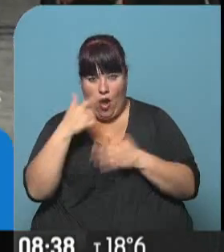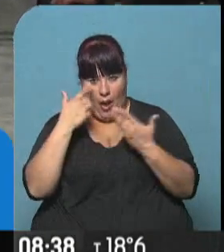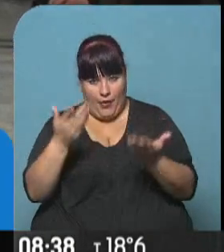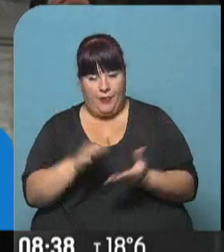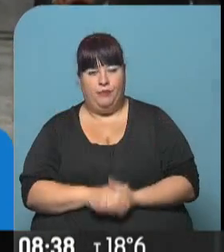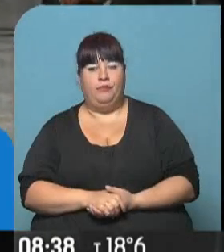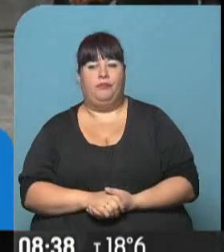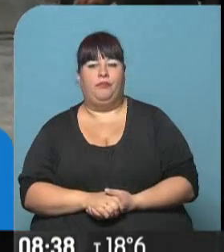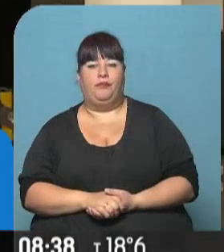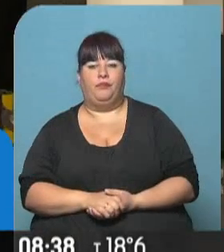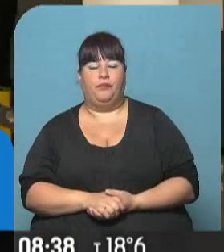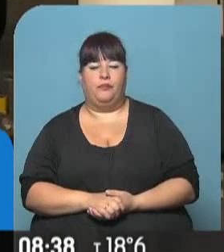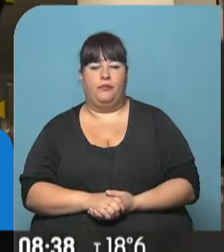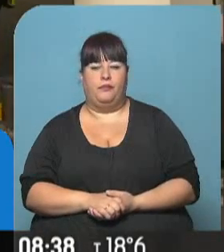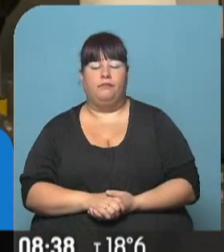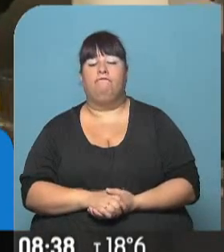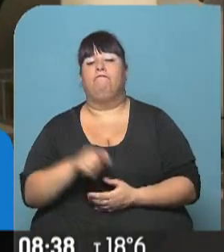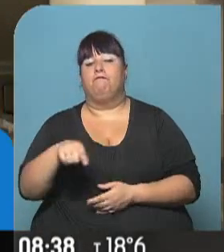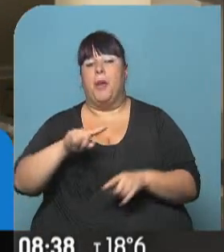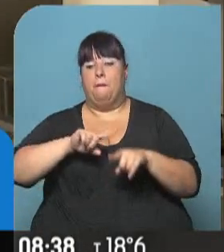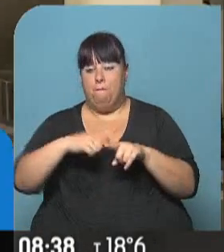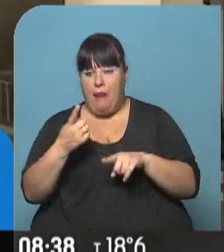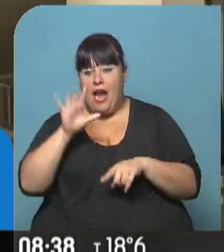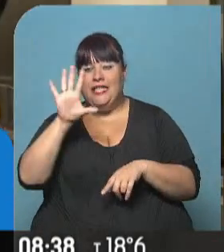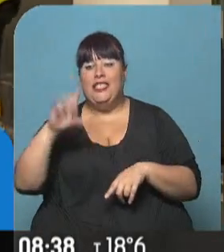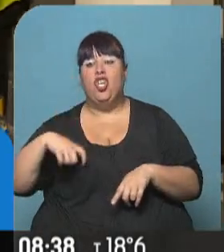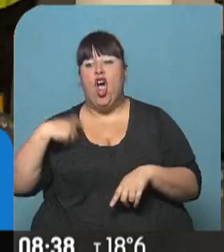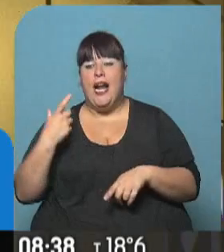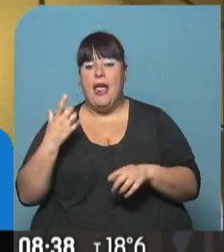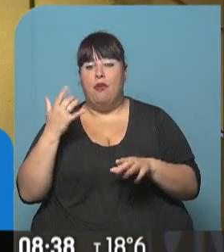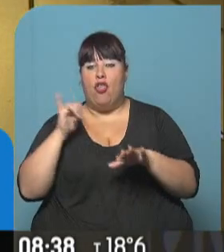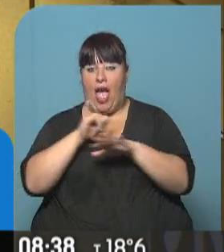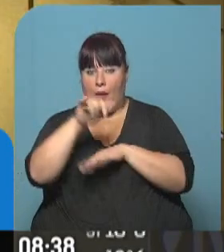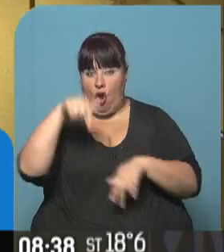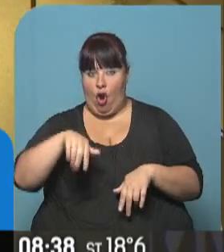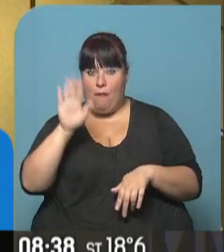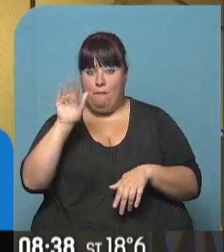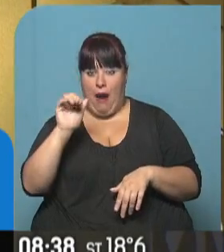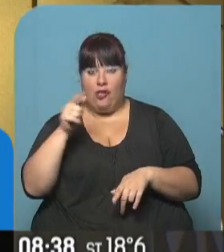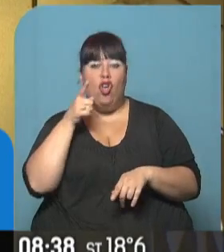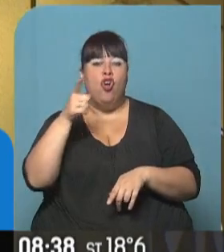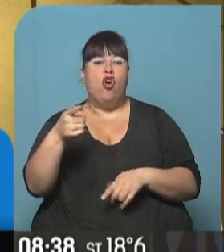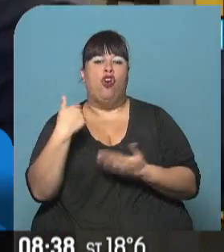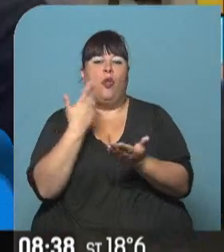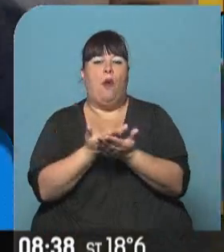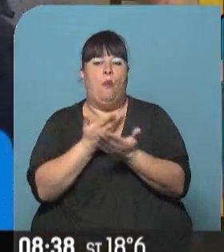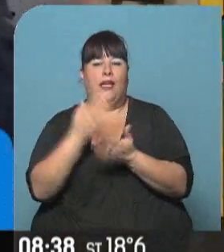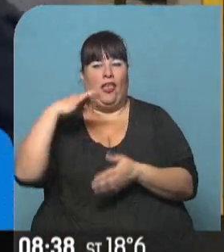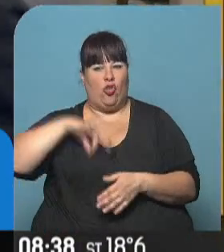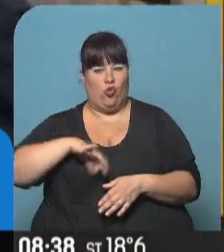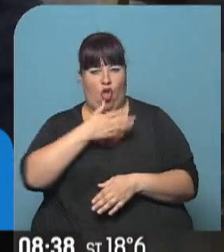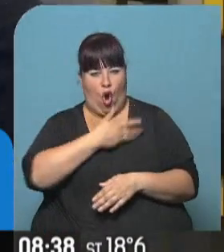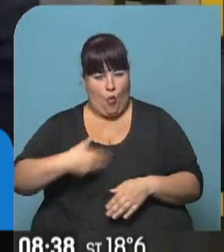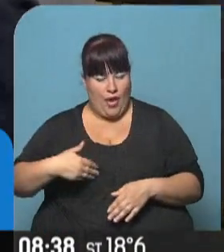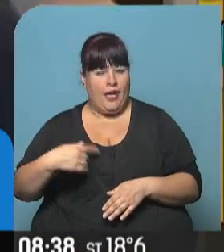vemos la medida de fuerza de los cinco gremios aeronáuticos para este martes en rechazo al ofrecimiento paritario del